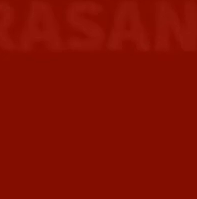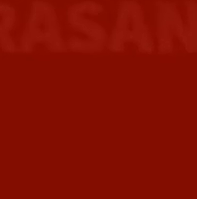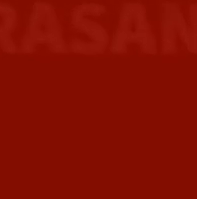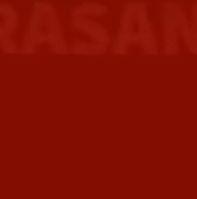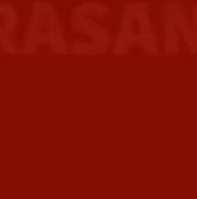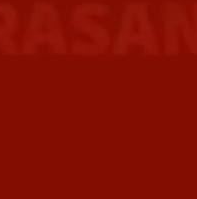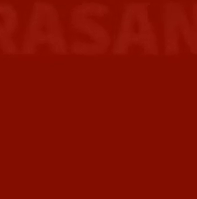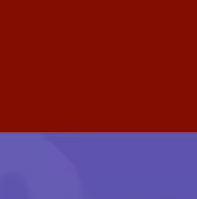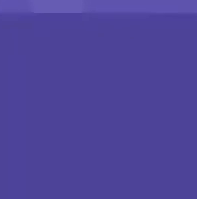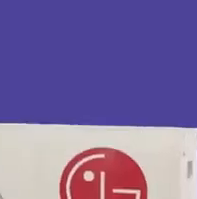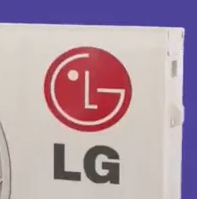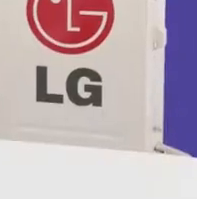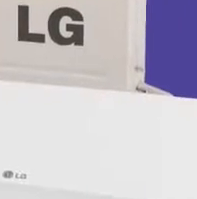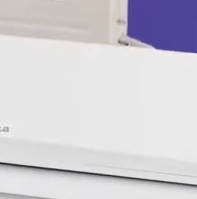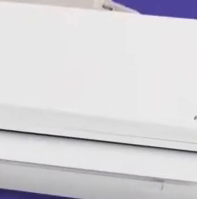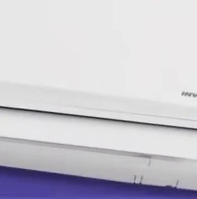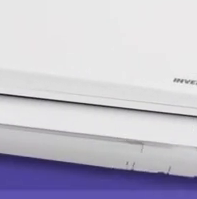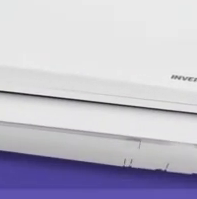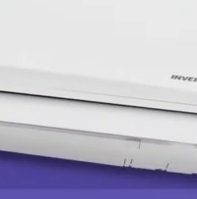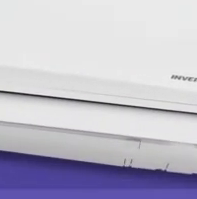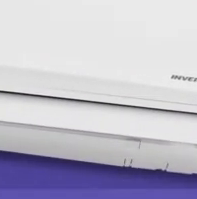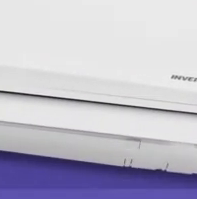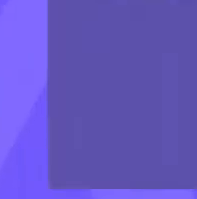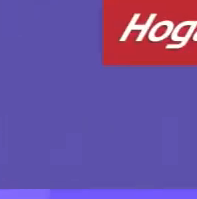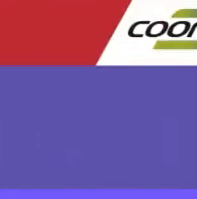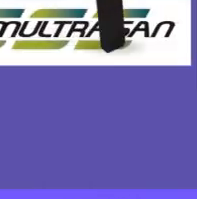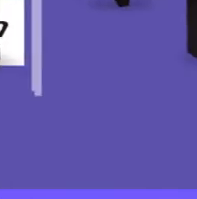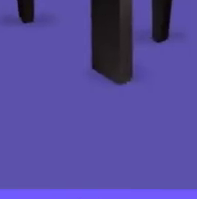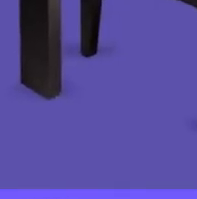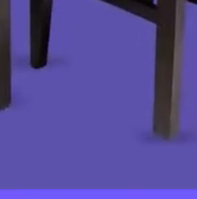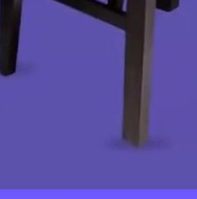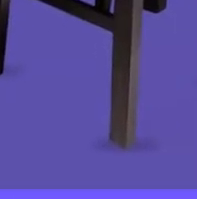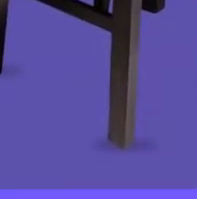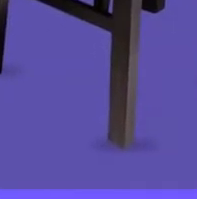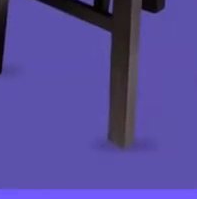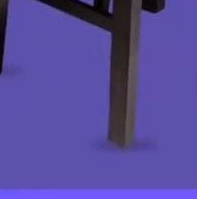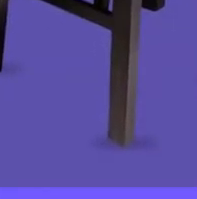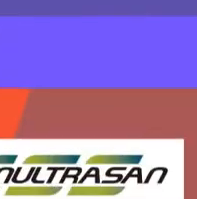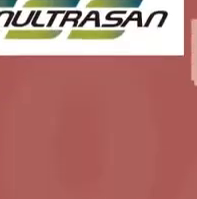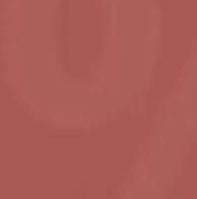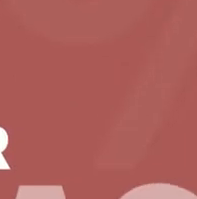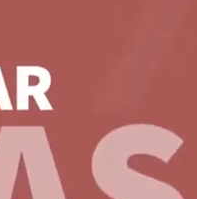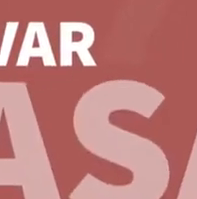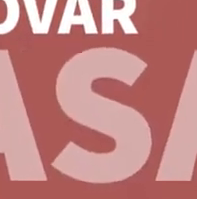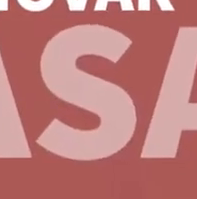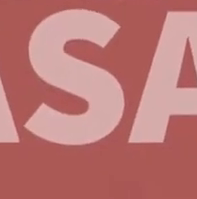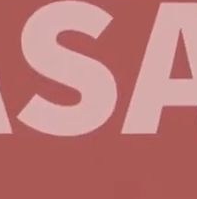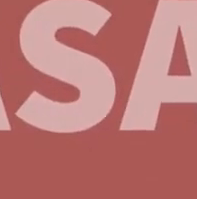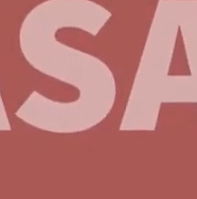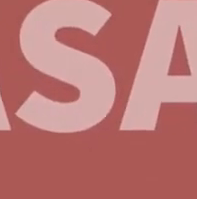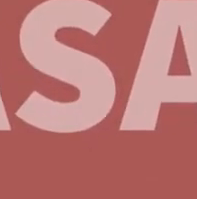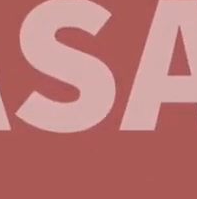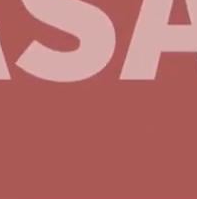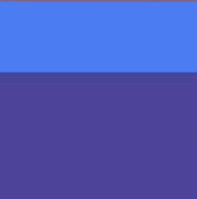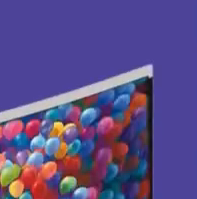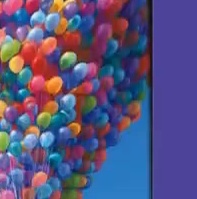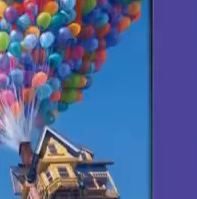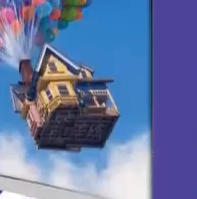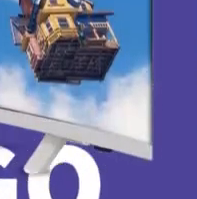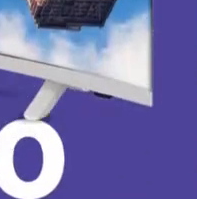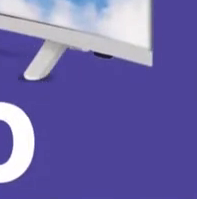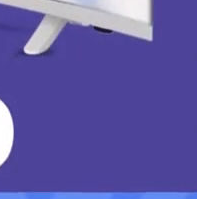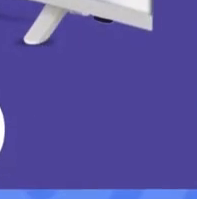Hogar con Ultrasan, las mejores marcas de excelente calidad y tecnología. Amplios descuentos para que pueda empezar a renovar su casa. Planes de